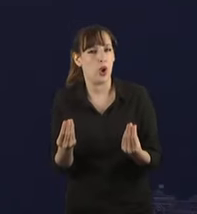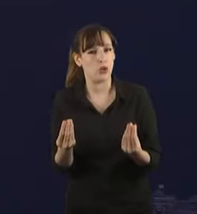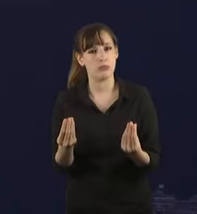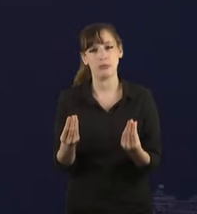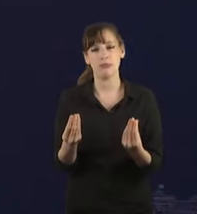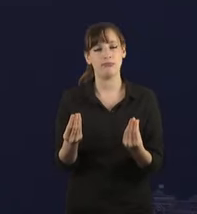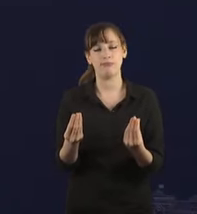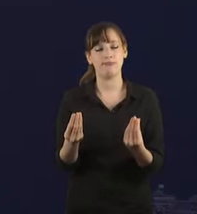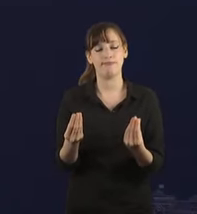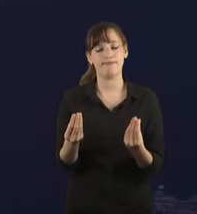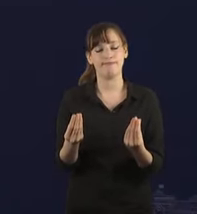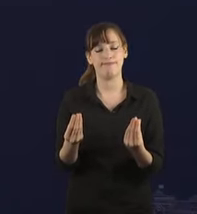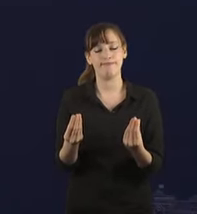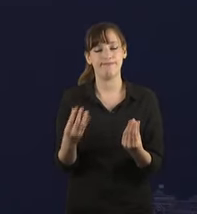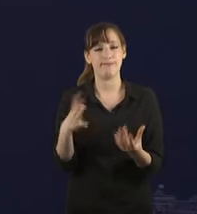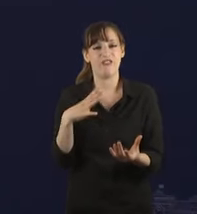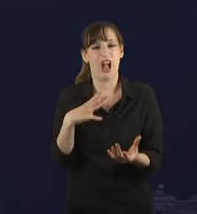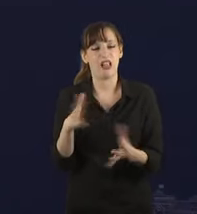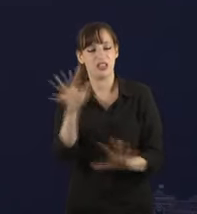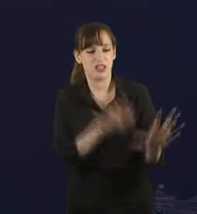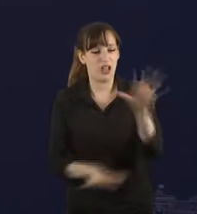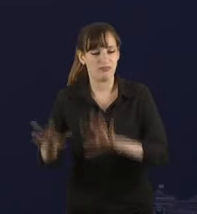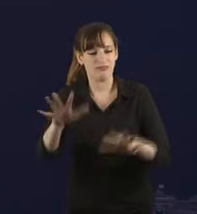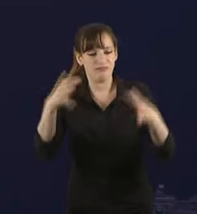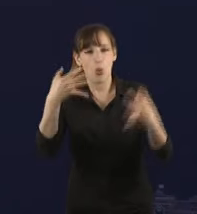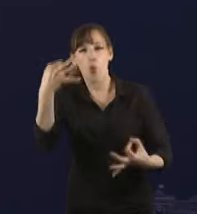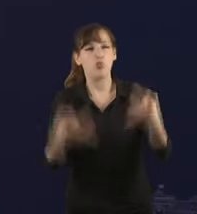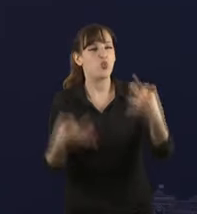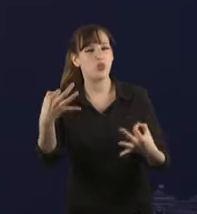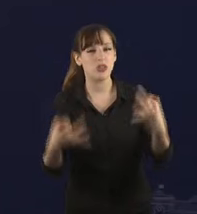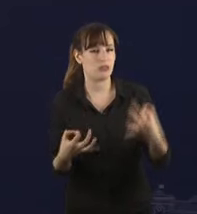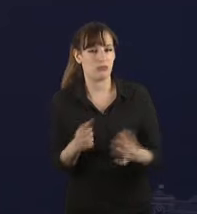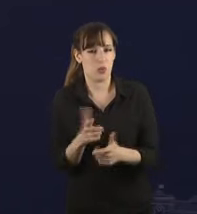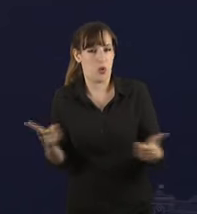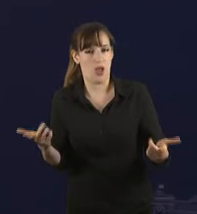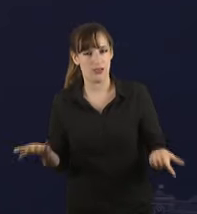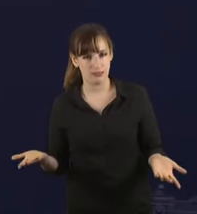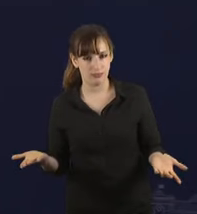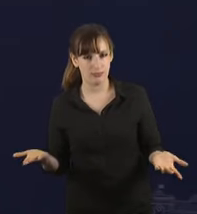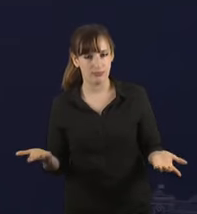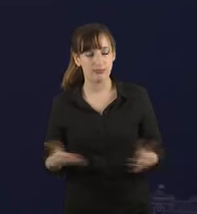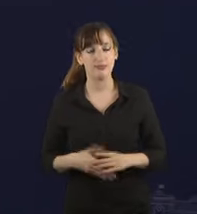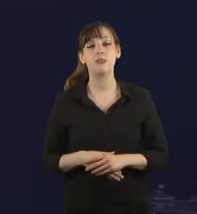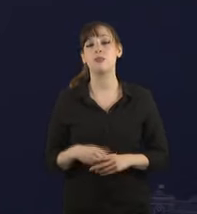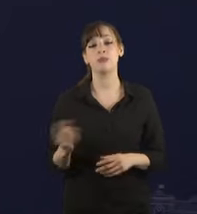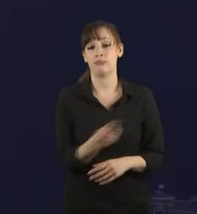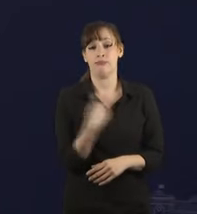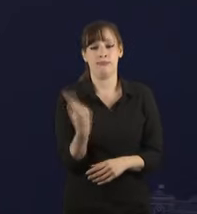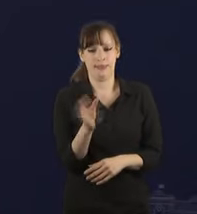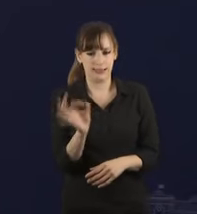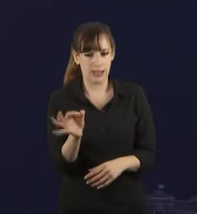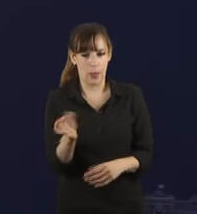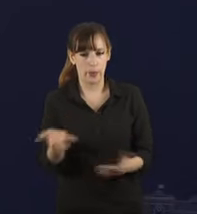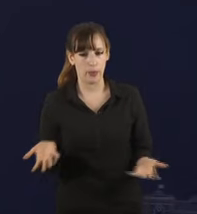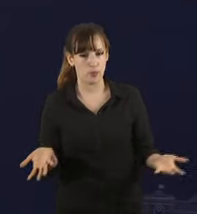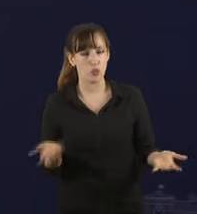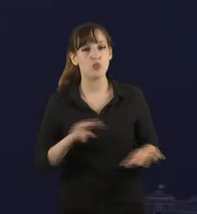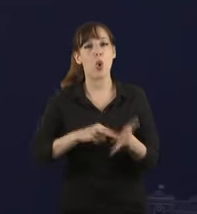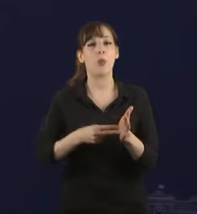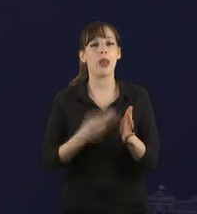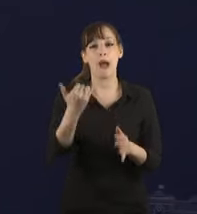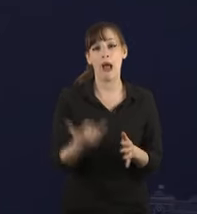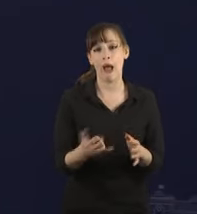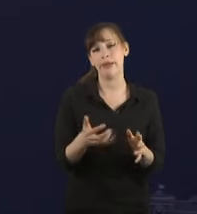falto de de equidad y de Justicia donde bueno sabemos todos los problemas que tiene el sistema jubilatorio